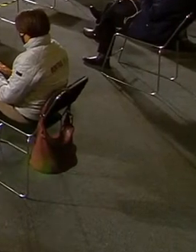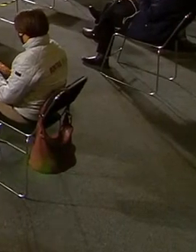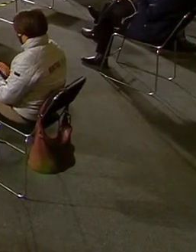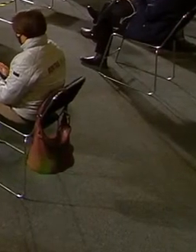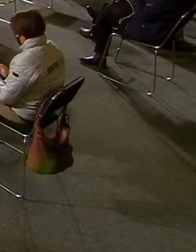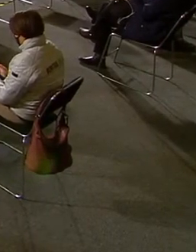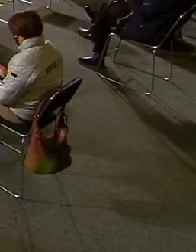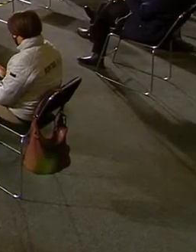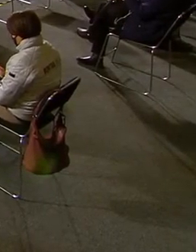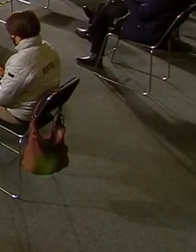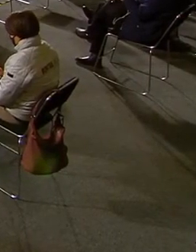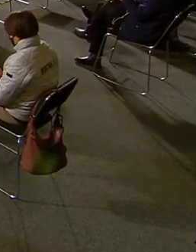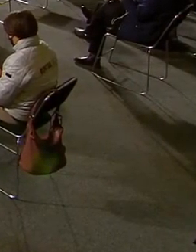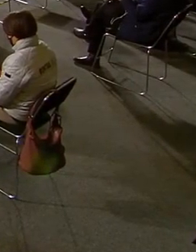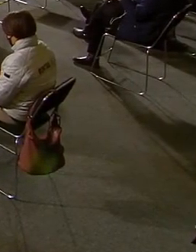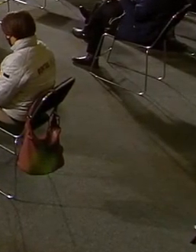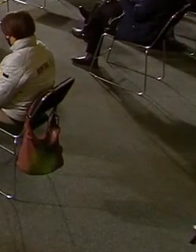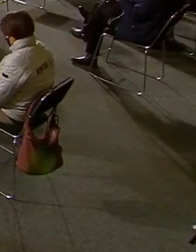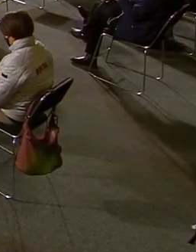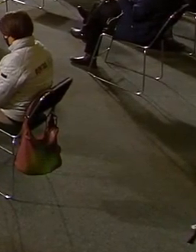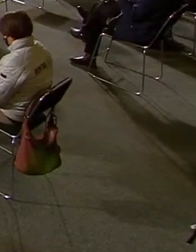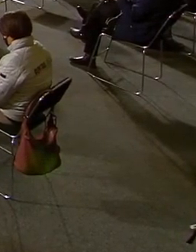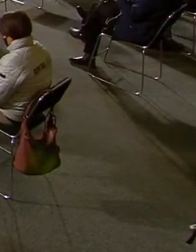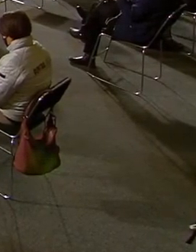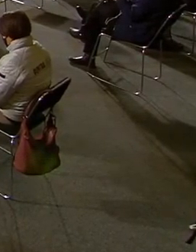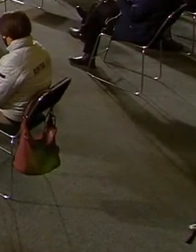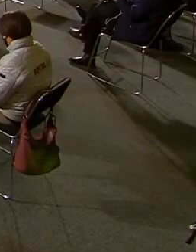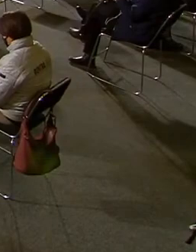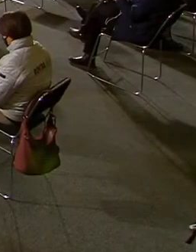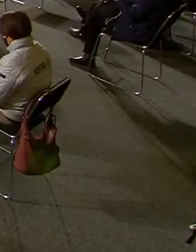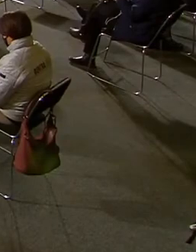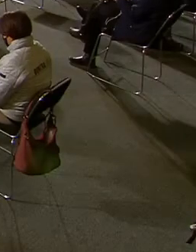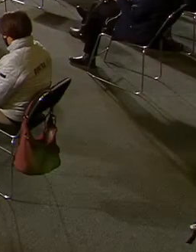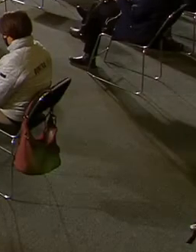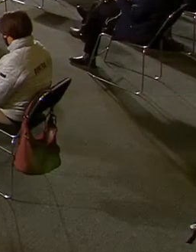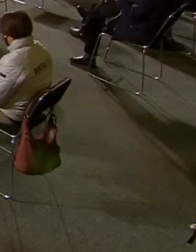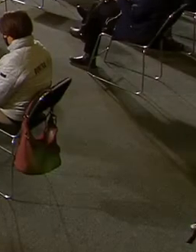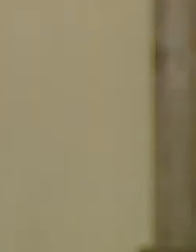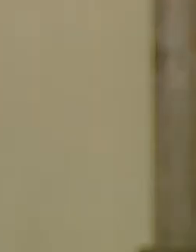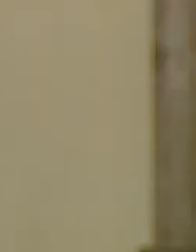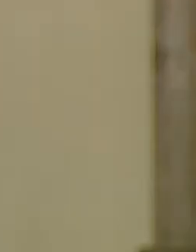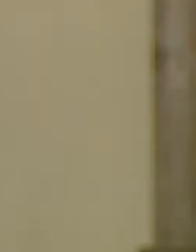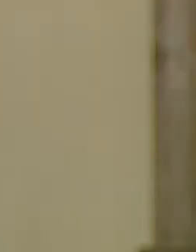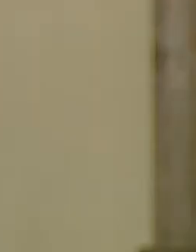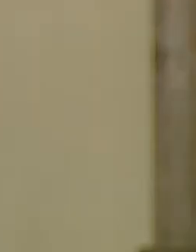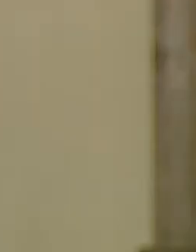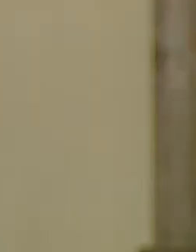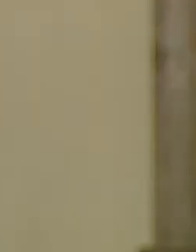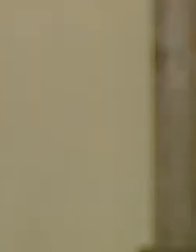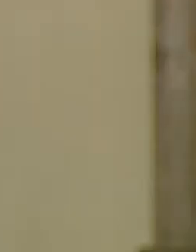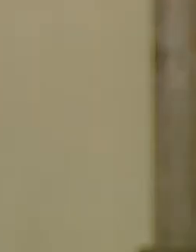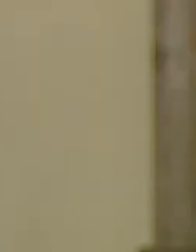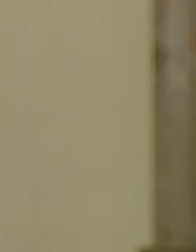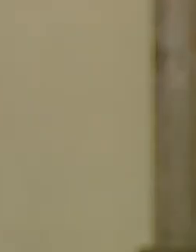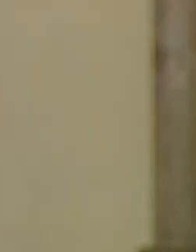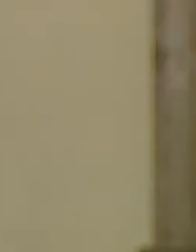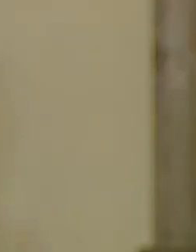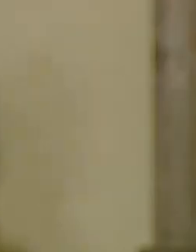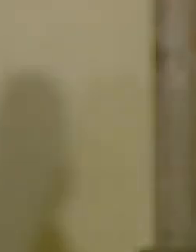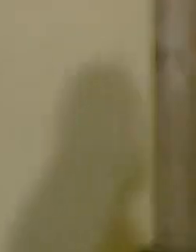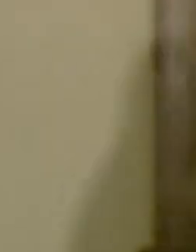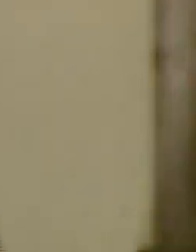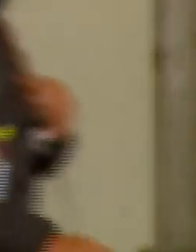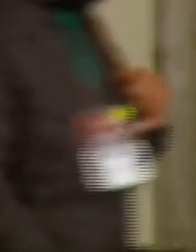recuerdo la fecha exacta, usted ordenó la militarización de los puertos, la toma física